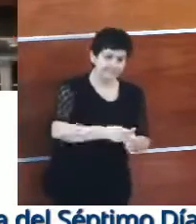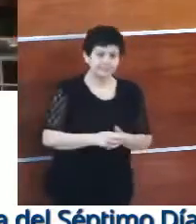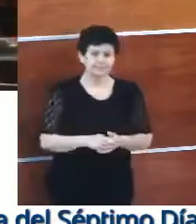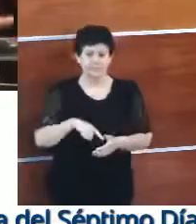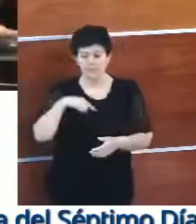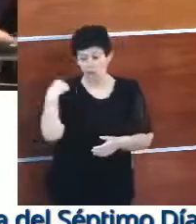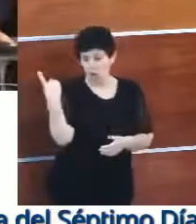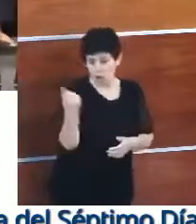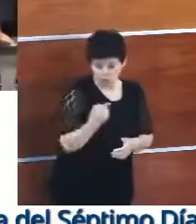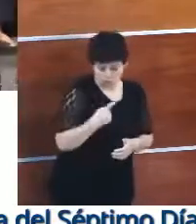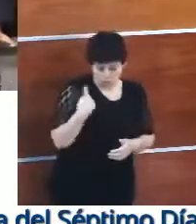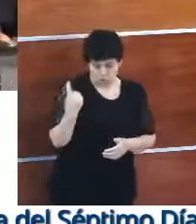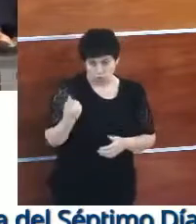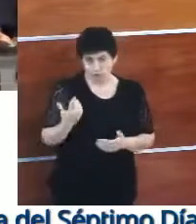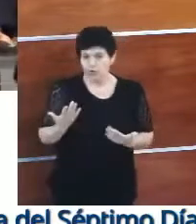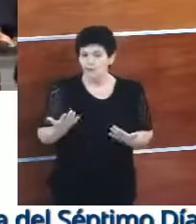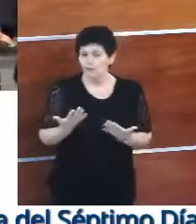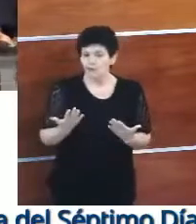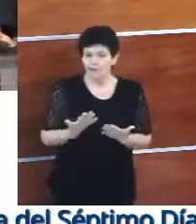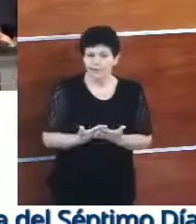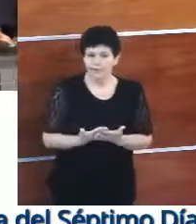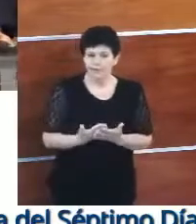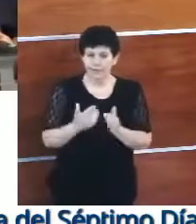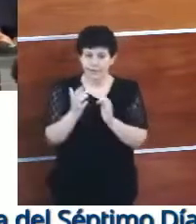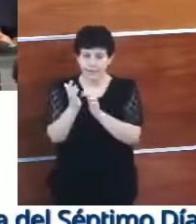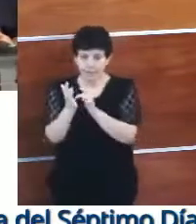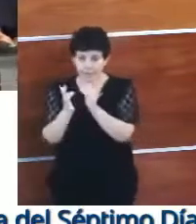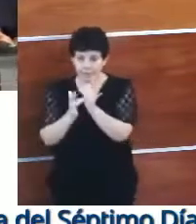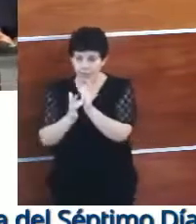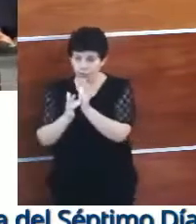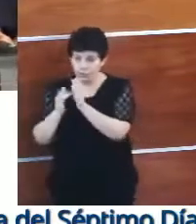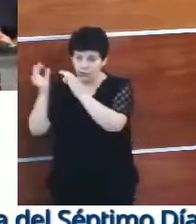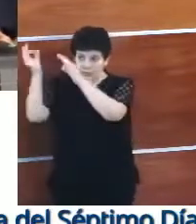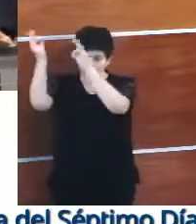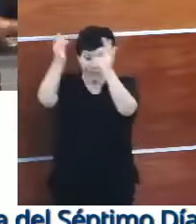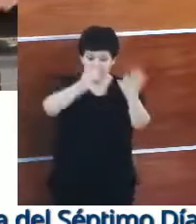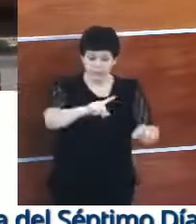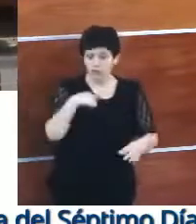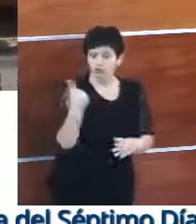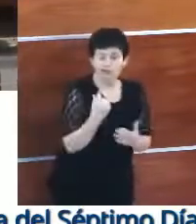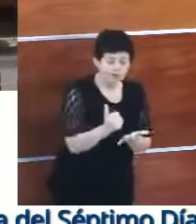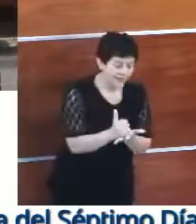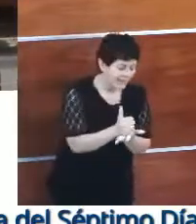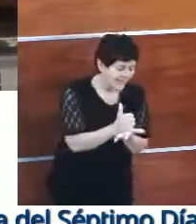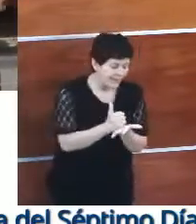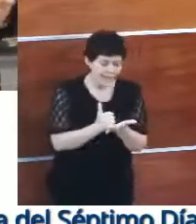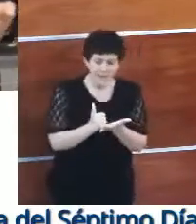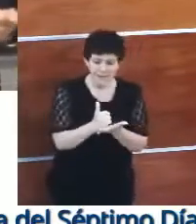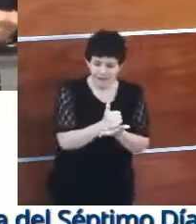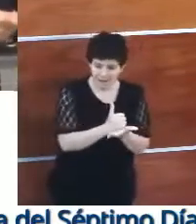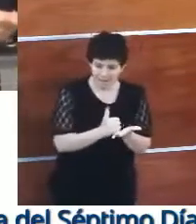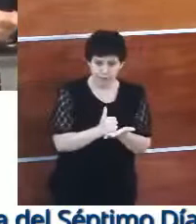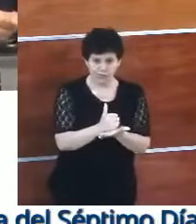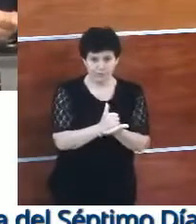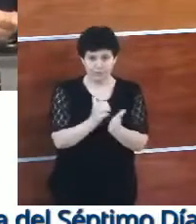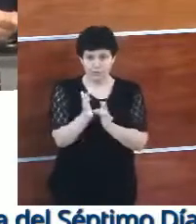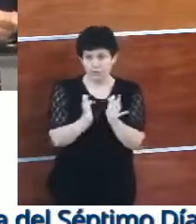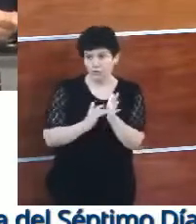Nosotros aguardamos a que su Señor regrese de la boda. Él se va para regresar.